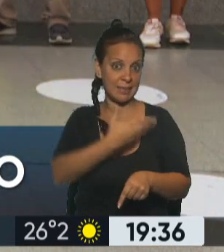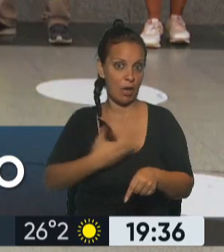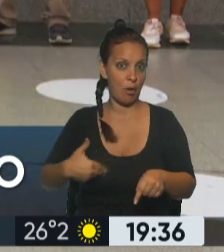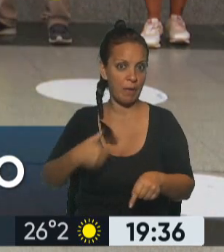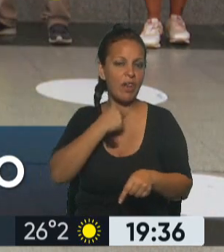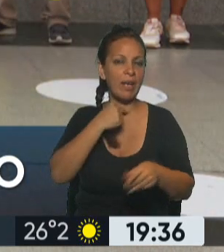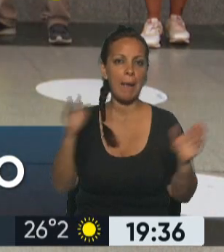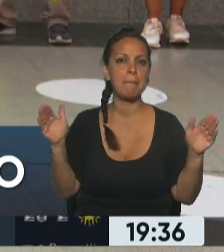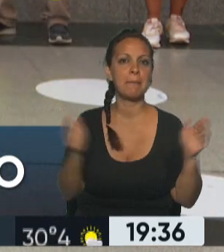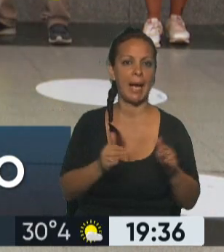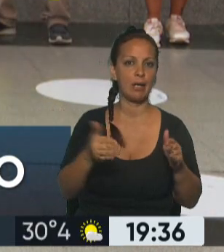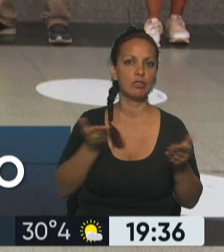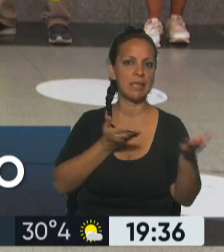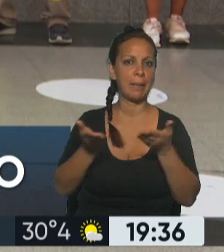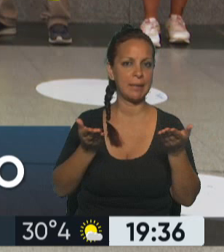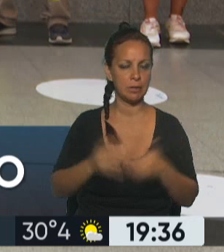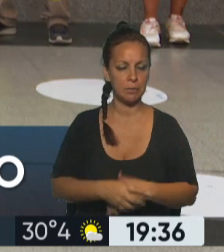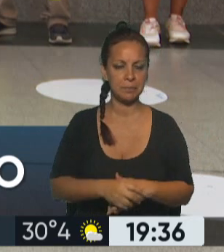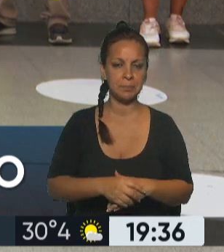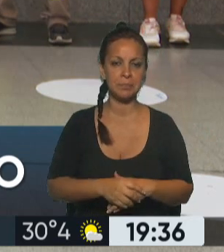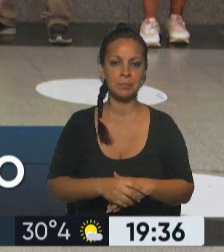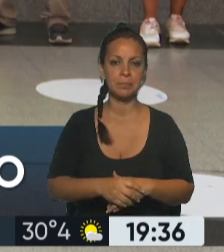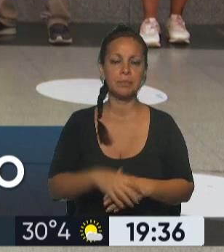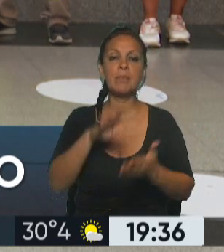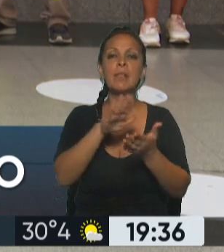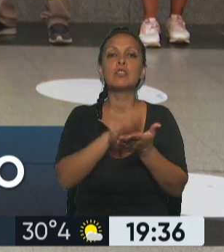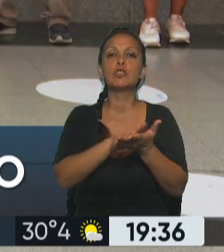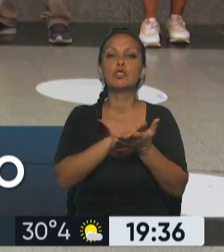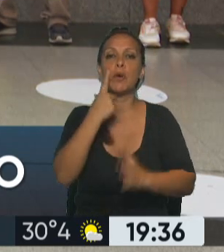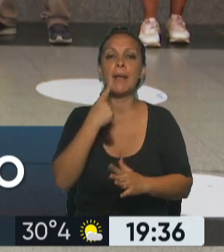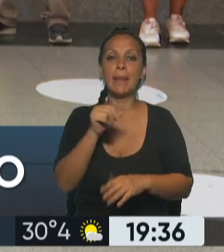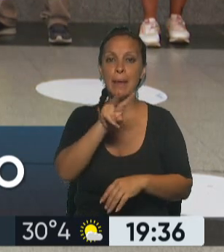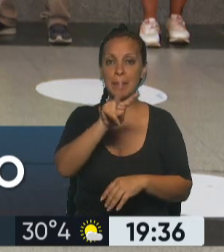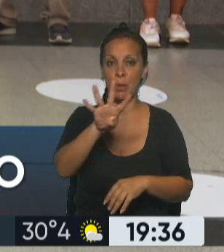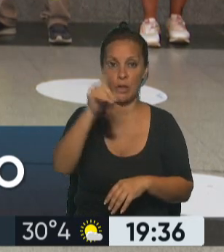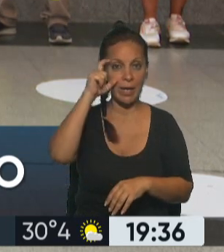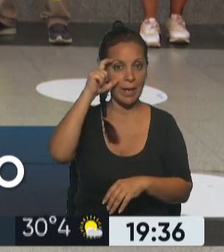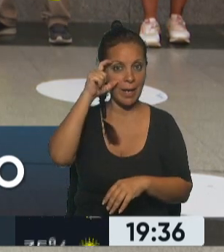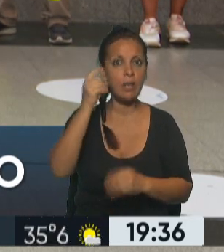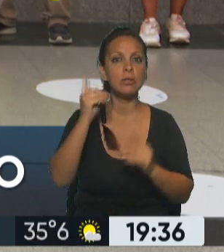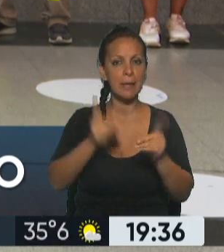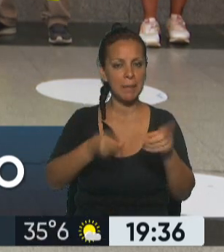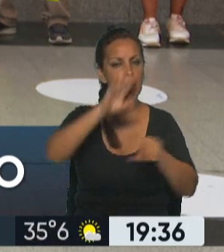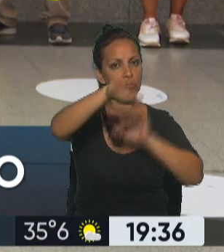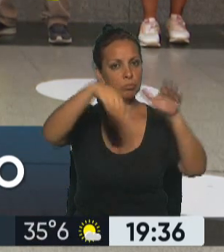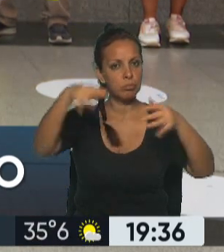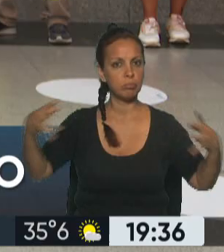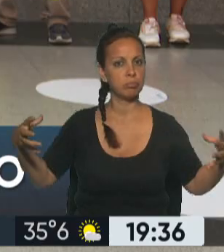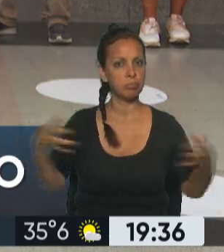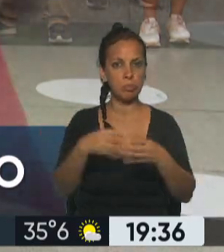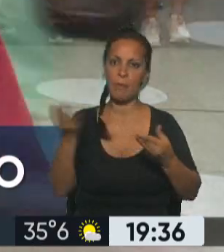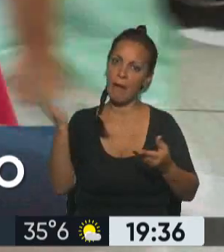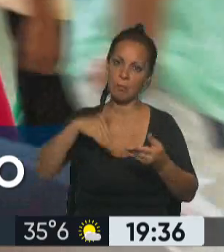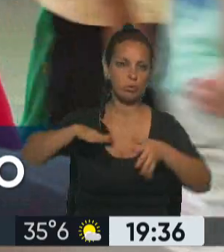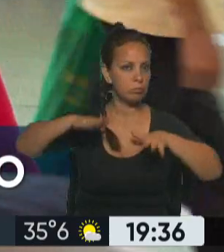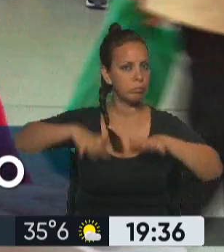el servicio. Eso, con respecto a la actividad del día 24, convocaron a que la gente se sume también a movilizarse. Exactamente, nosotros